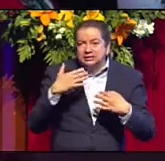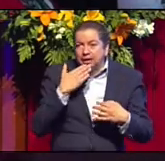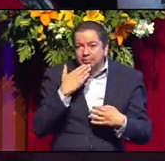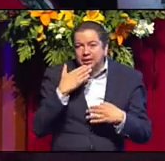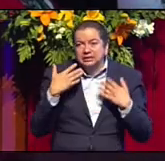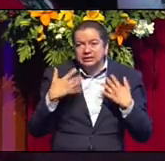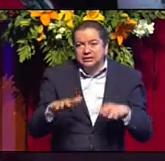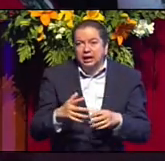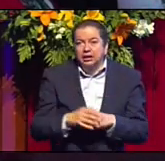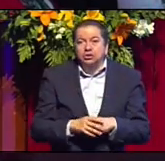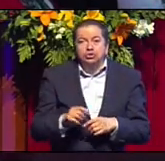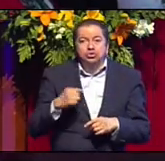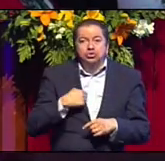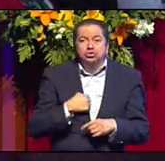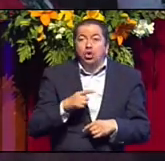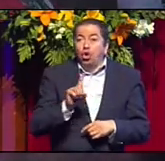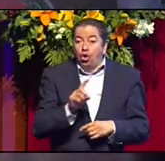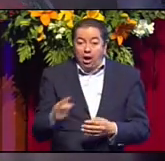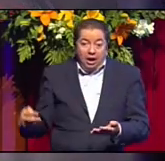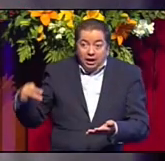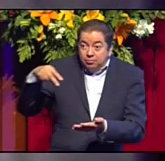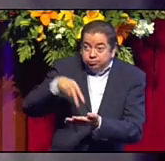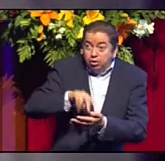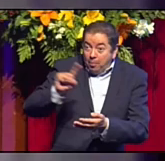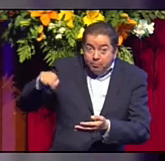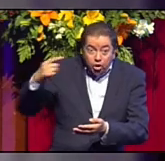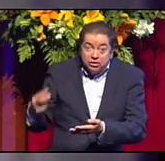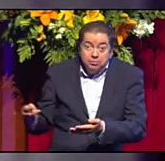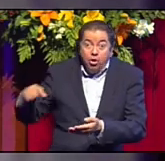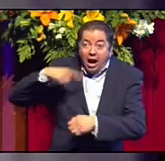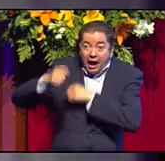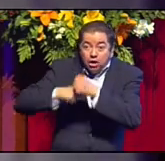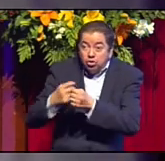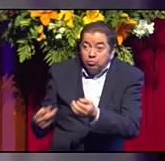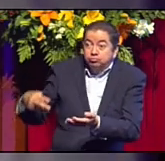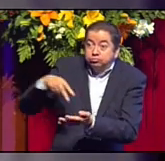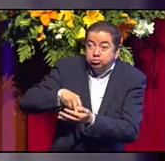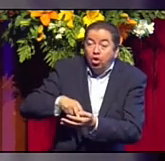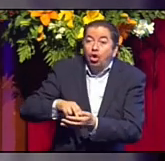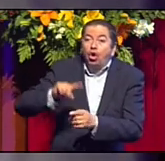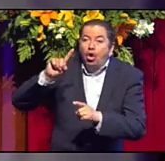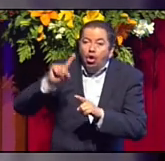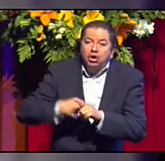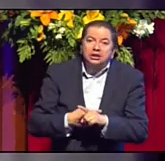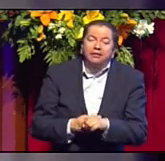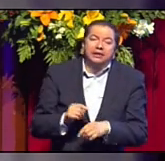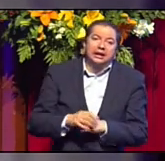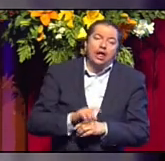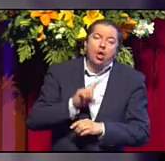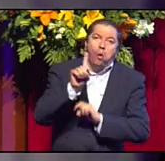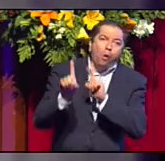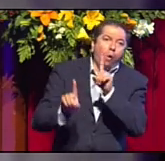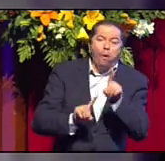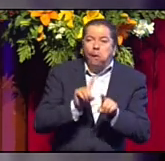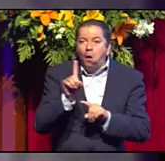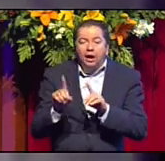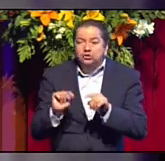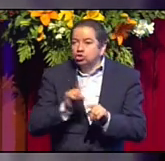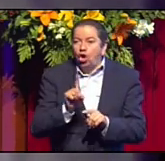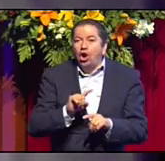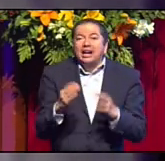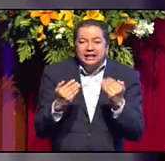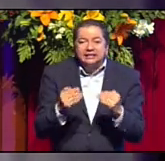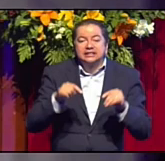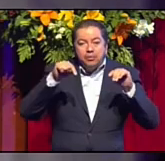me puedo volver a parar aquí en la cuenta pública el próximo año a volver a dar excusas. Necesitamos que esos proyectos